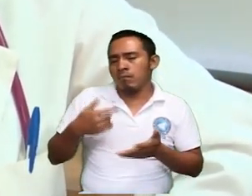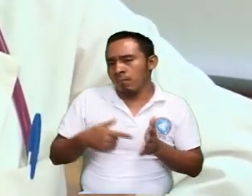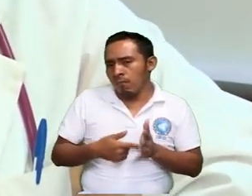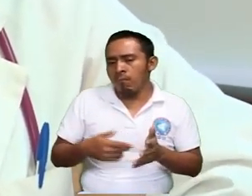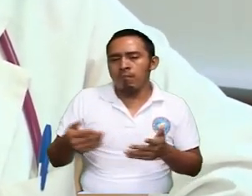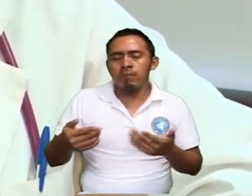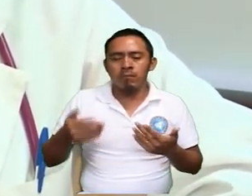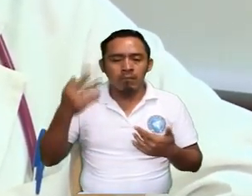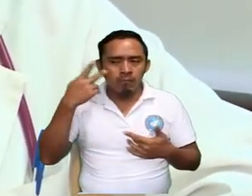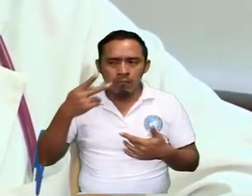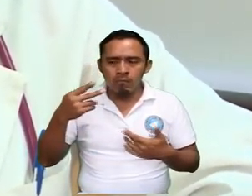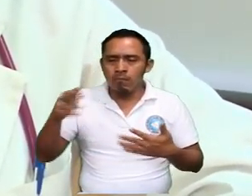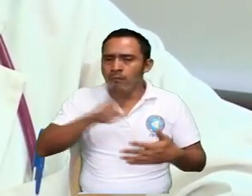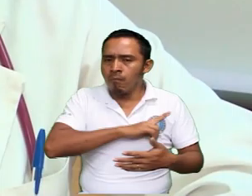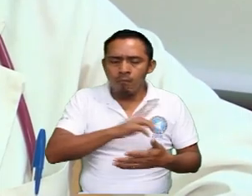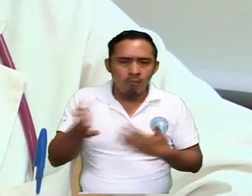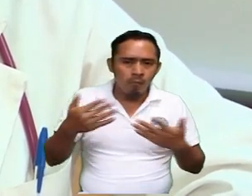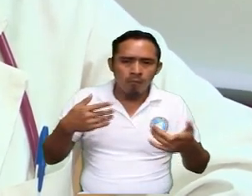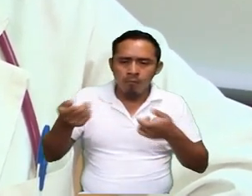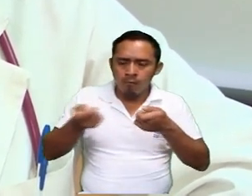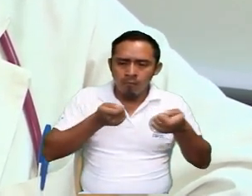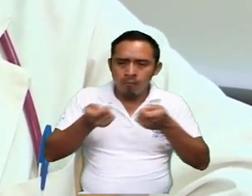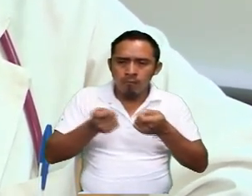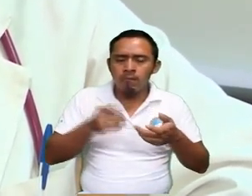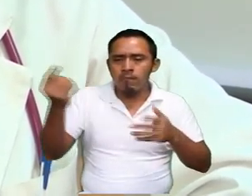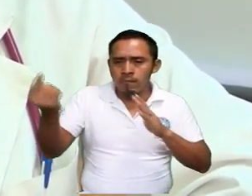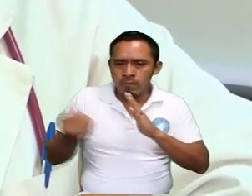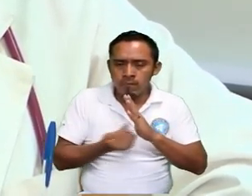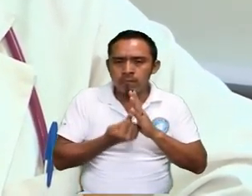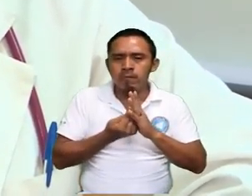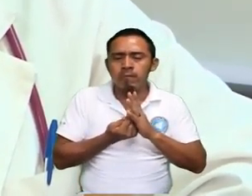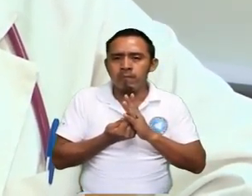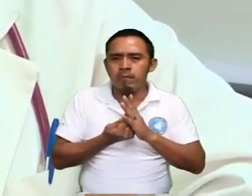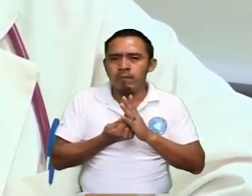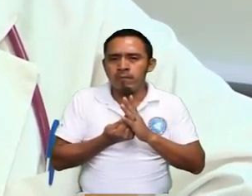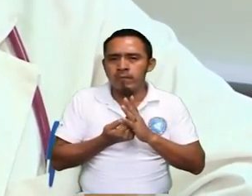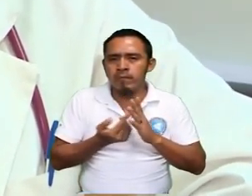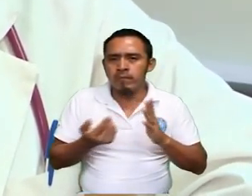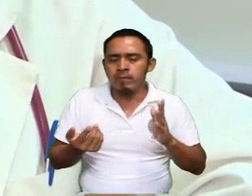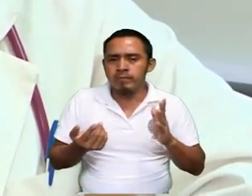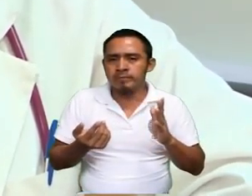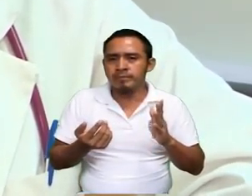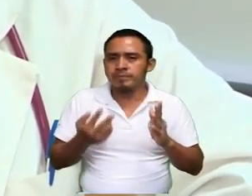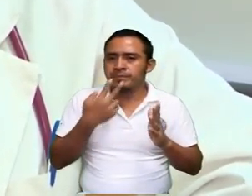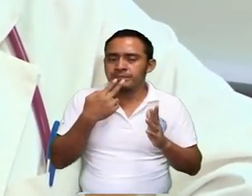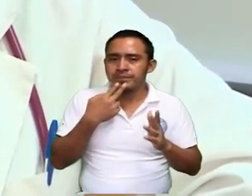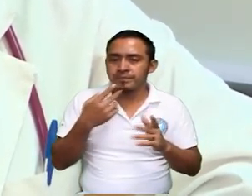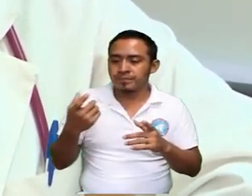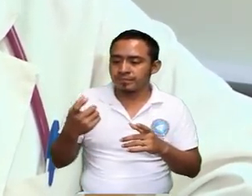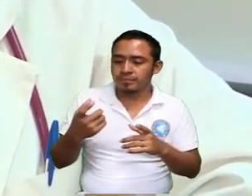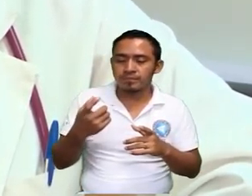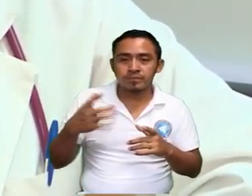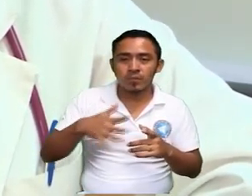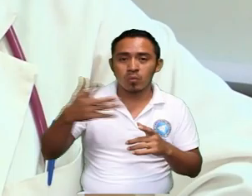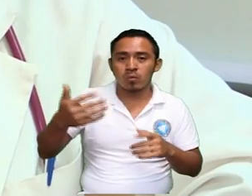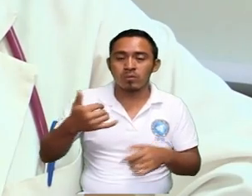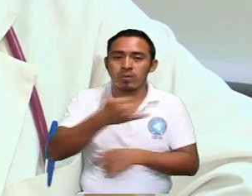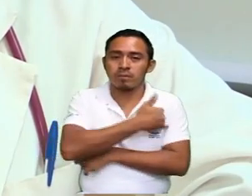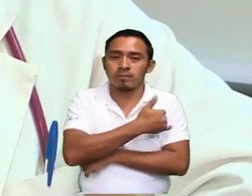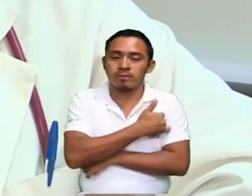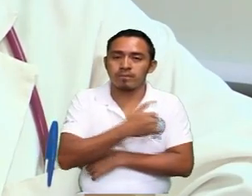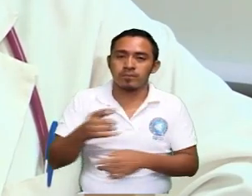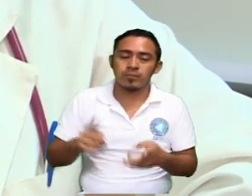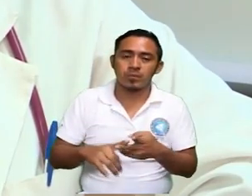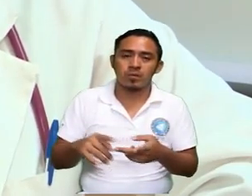hay control. Ahí a los niños, para que puedan entrar, ellos no se usa tarjeta como se usa en otros hospitales o se usa en